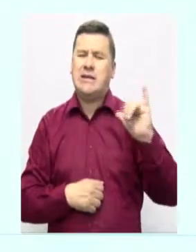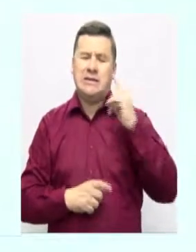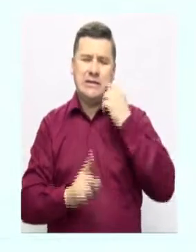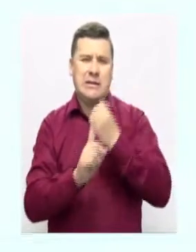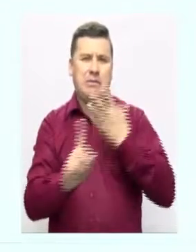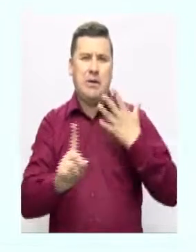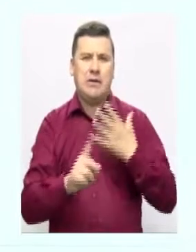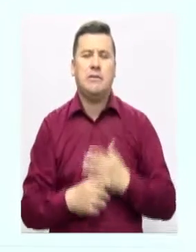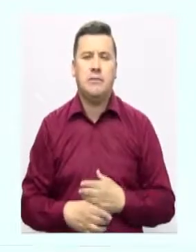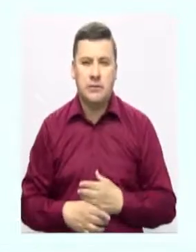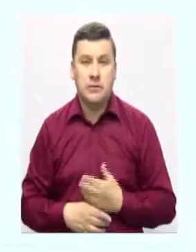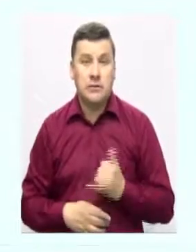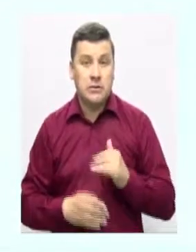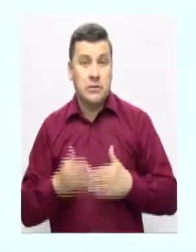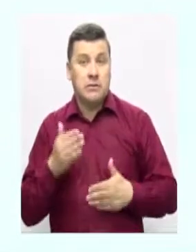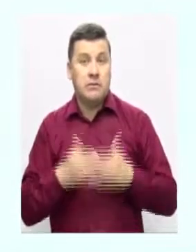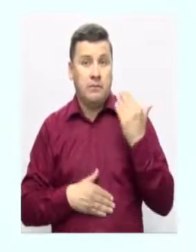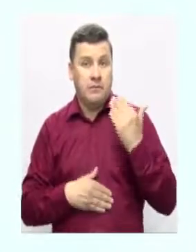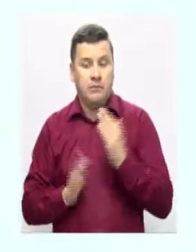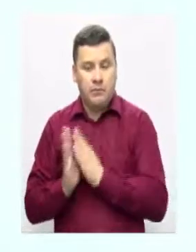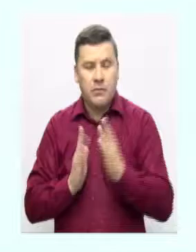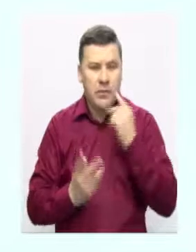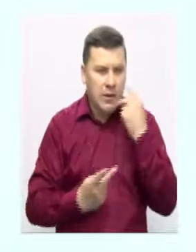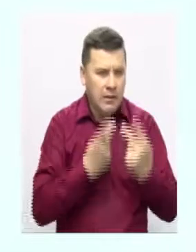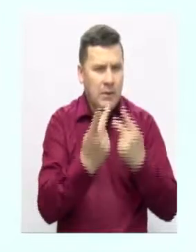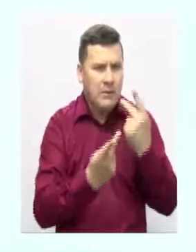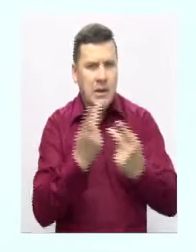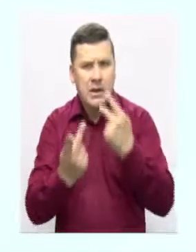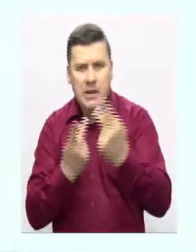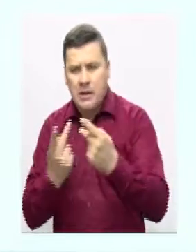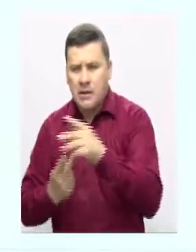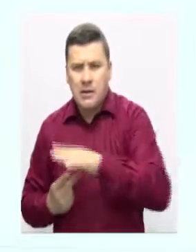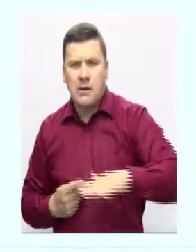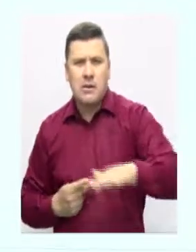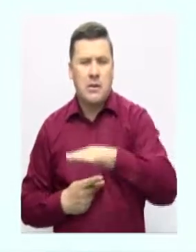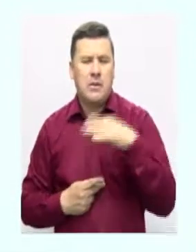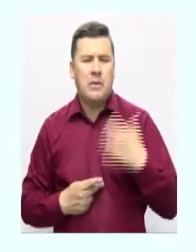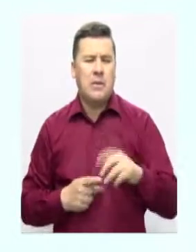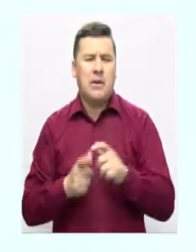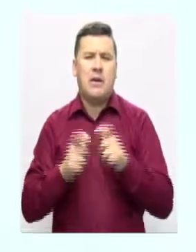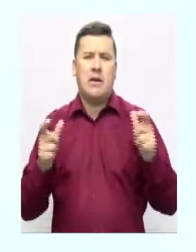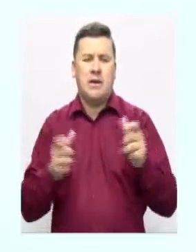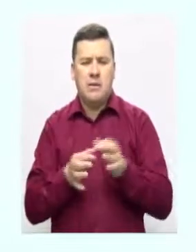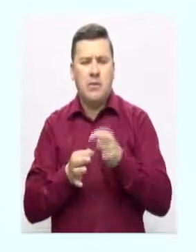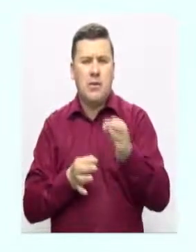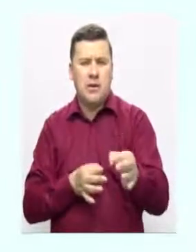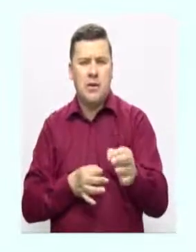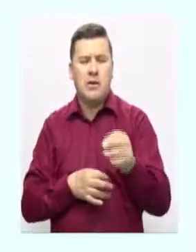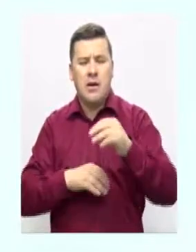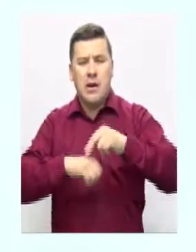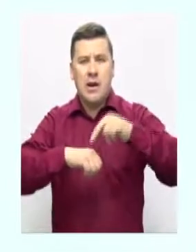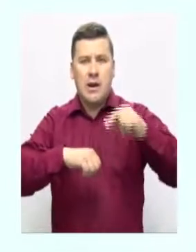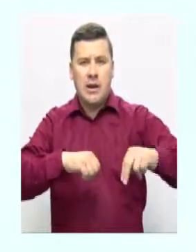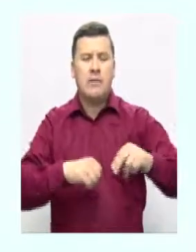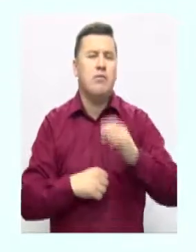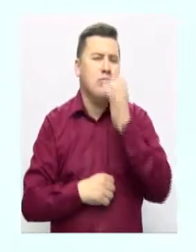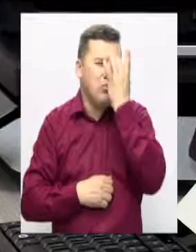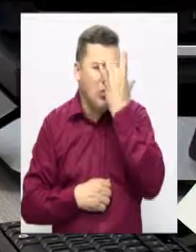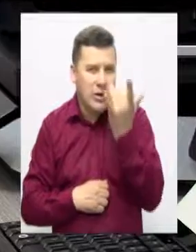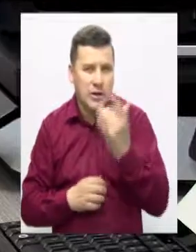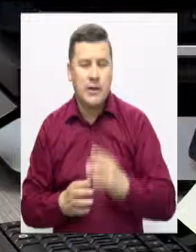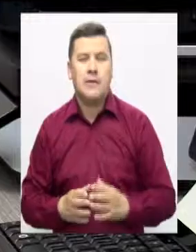impacto. Se inició este ciclo de visitas a dos de los establecimientos más grandes del municipio, del departamento de Nariño. ¿Por